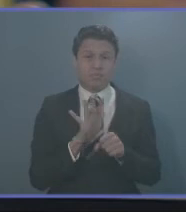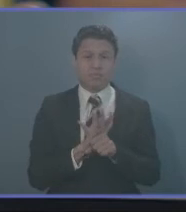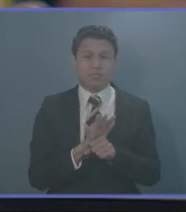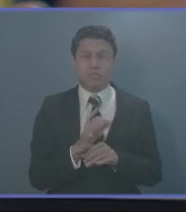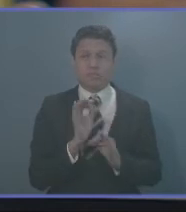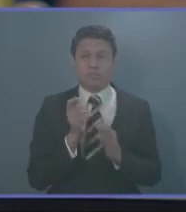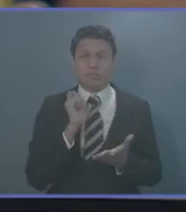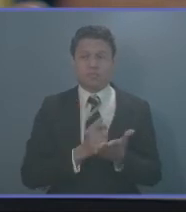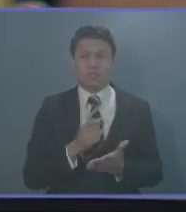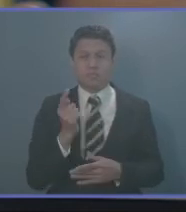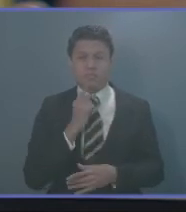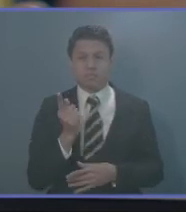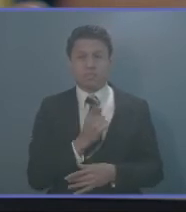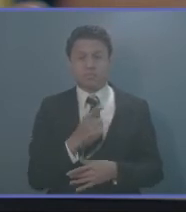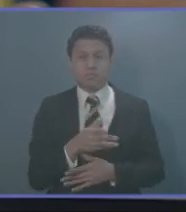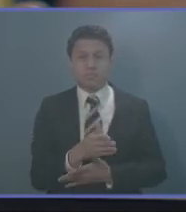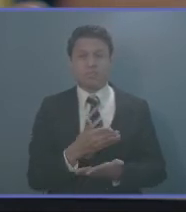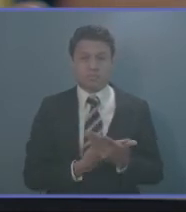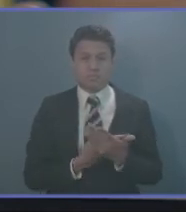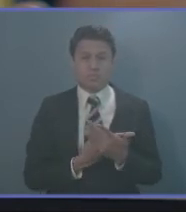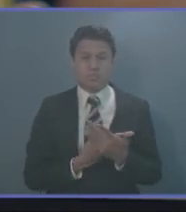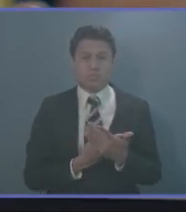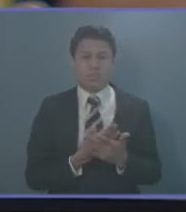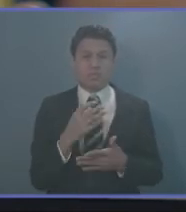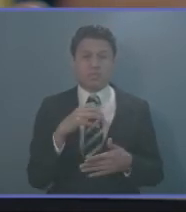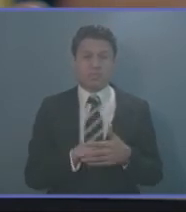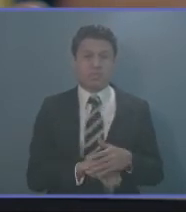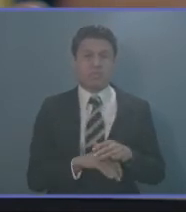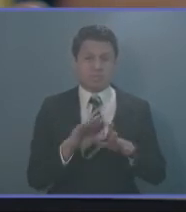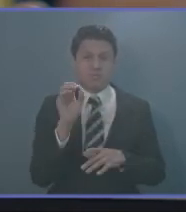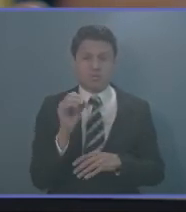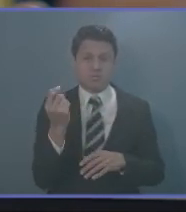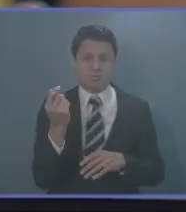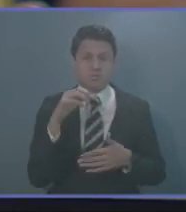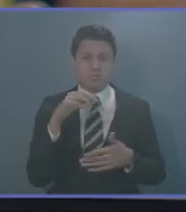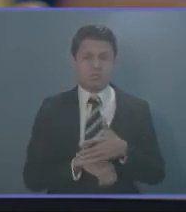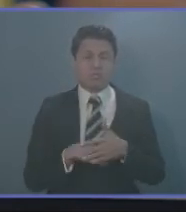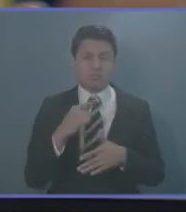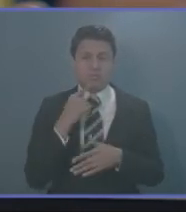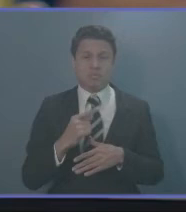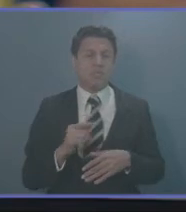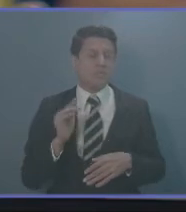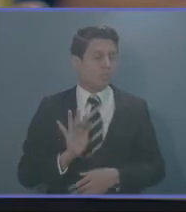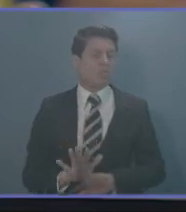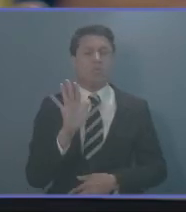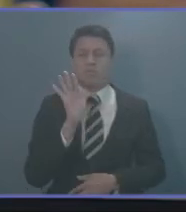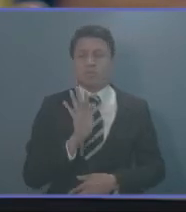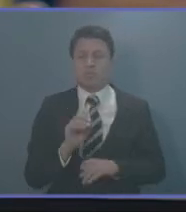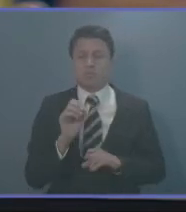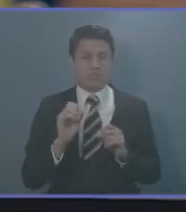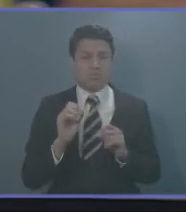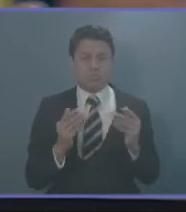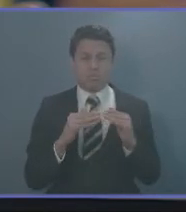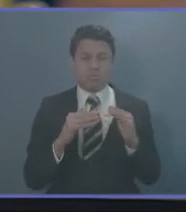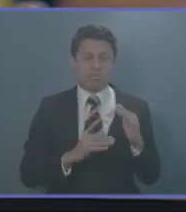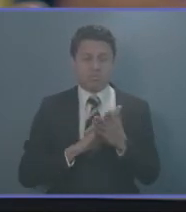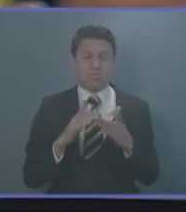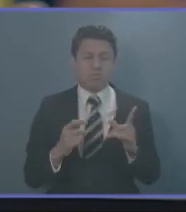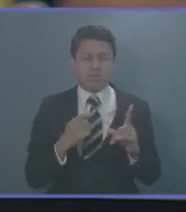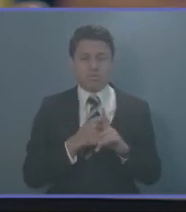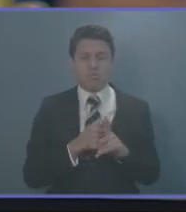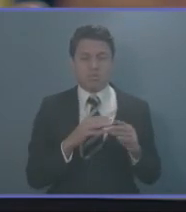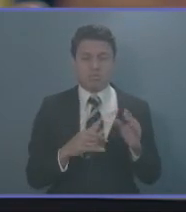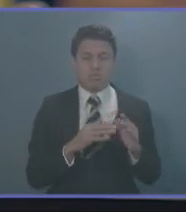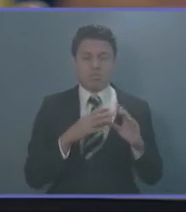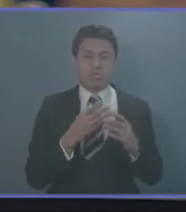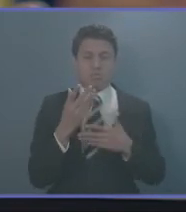sanción correspondiente consiste en multa del 10% del impuesto omitido y nunca podrá ser menor a un salario mínimo del